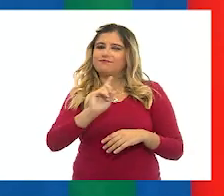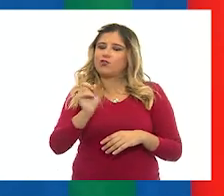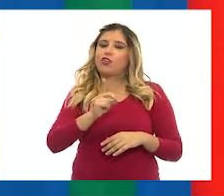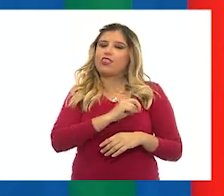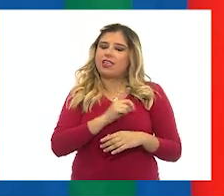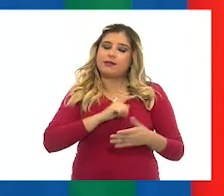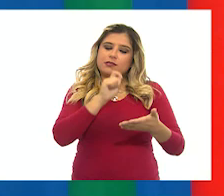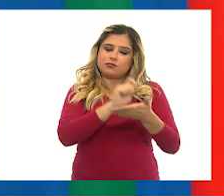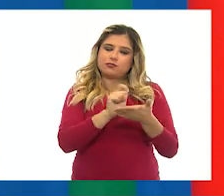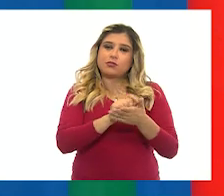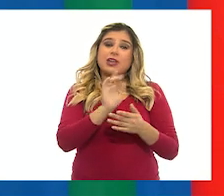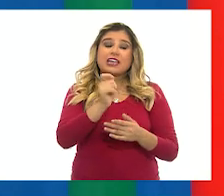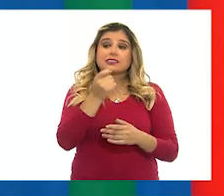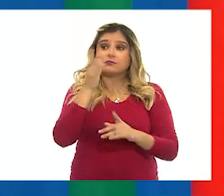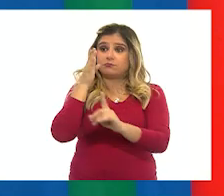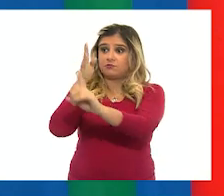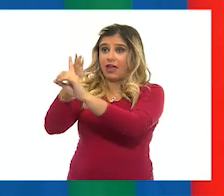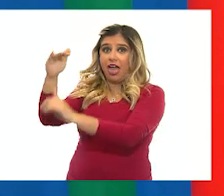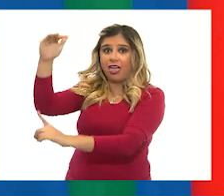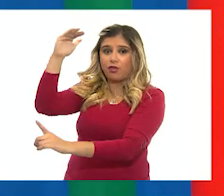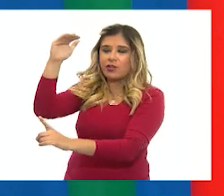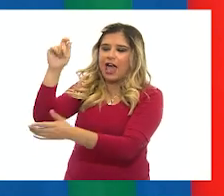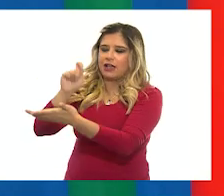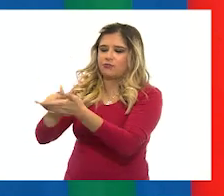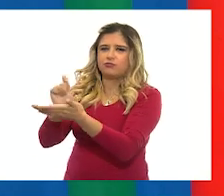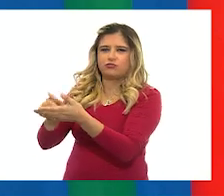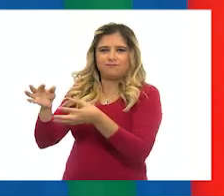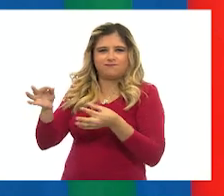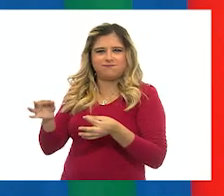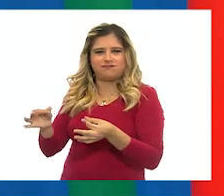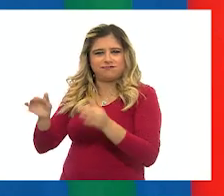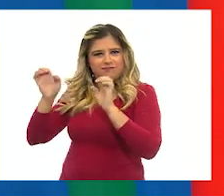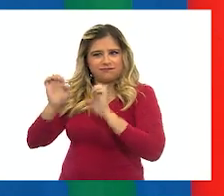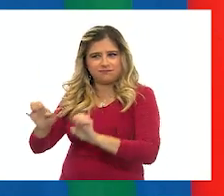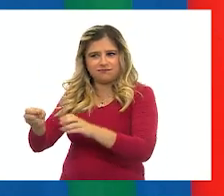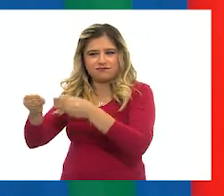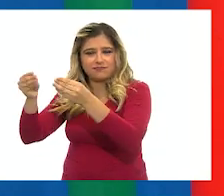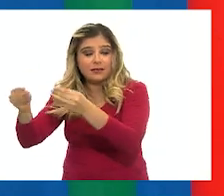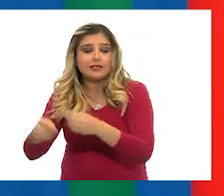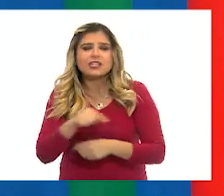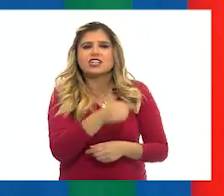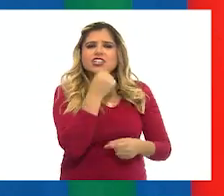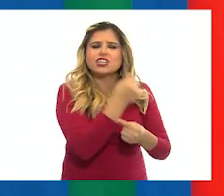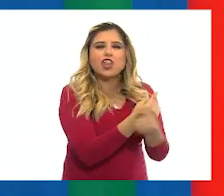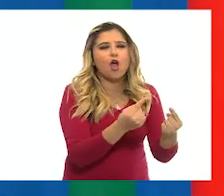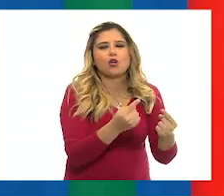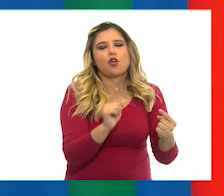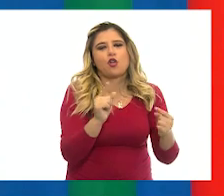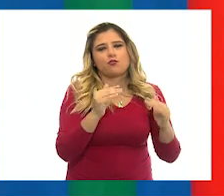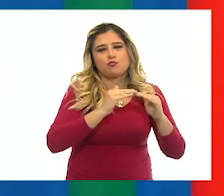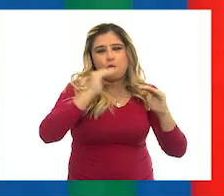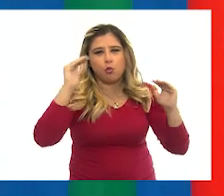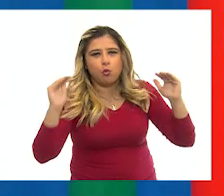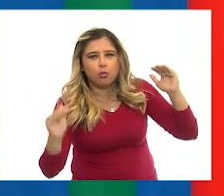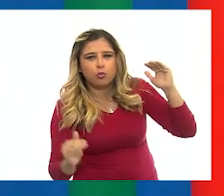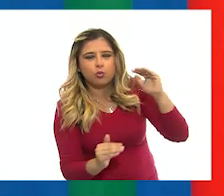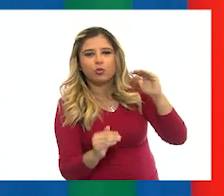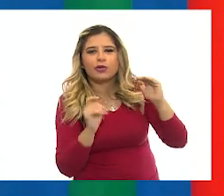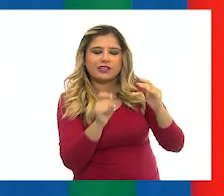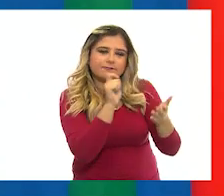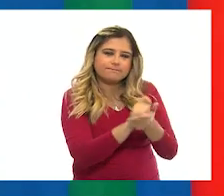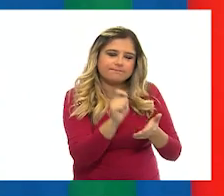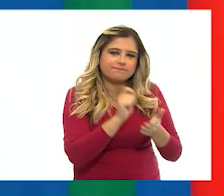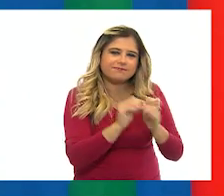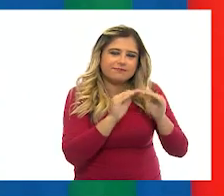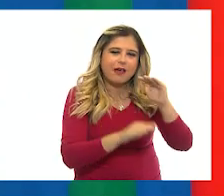adaptarse en función del destinatario. Y como dices, no sería lo mismo dirigirse a los lectores de una revista de divulgación científica